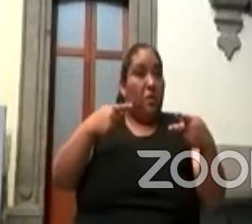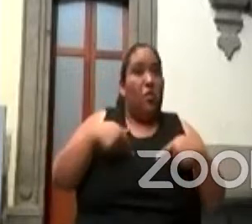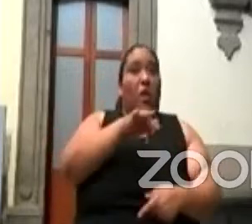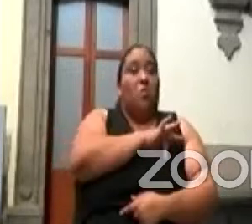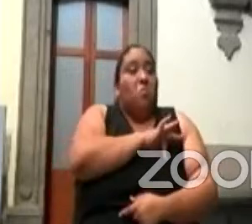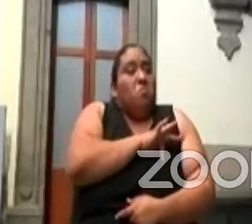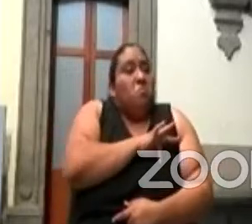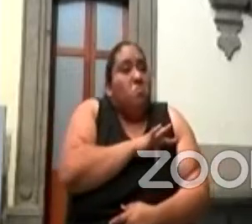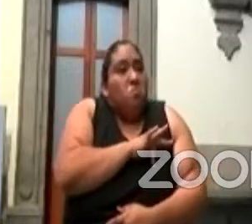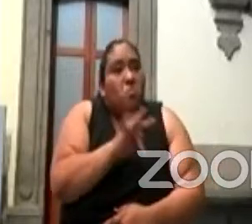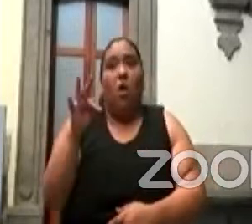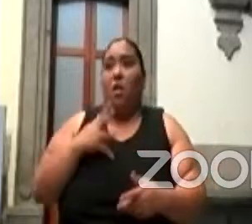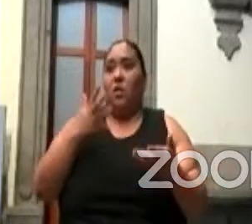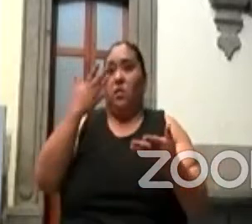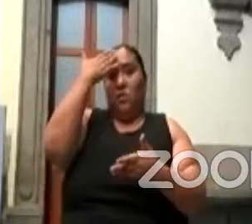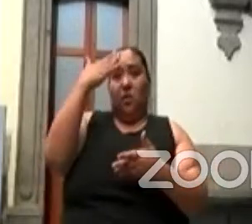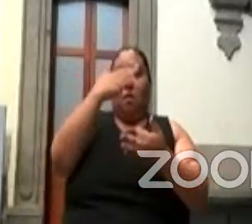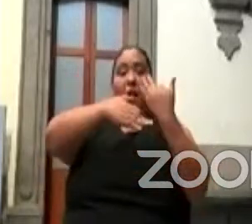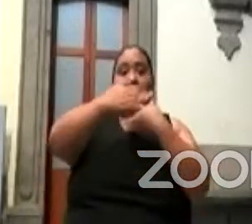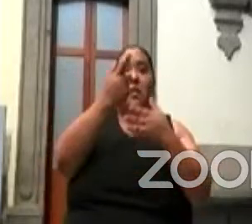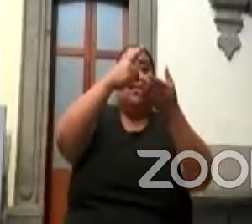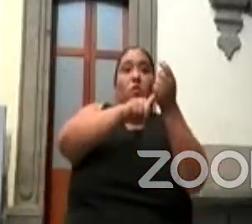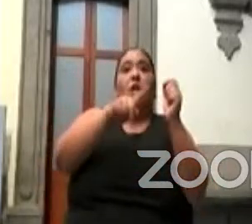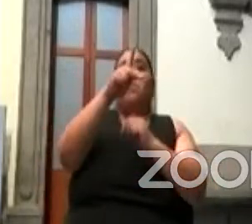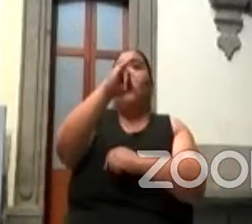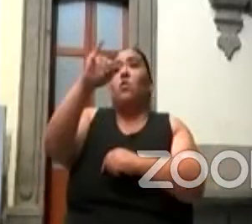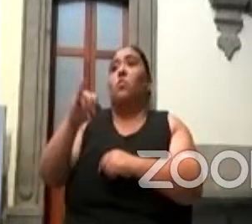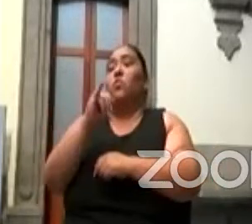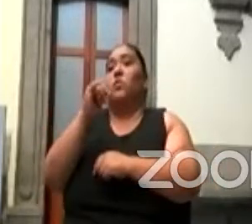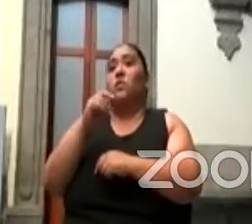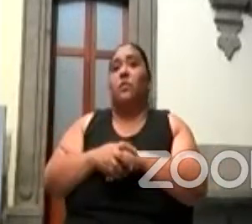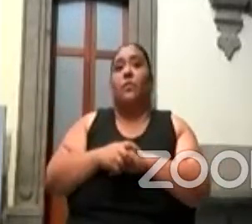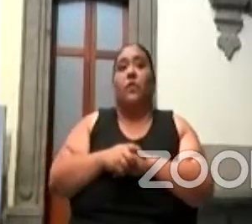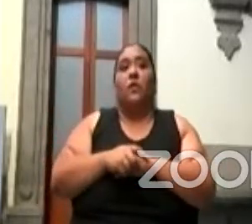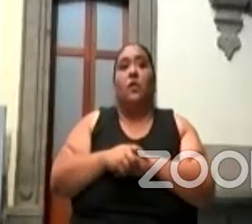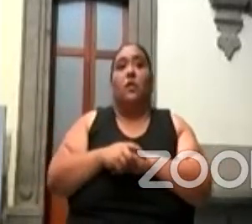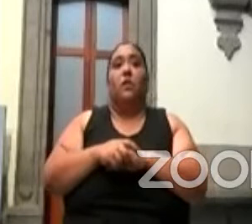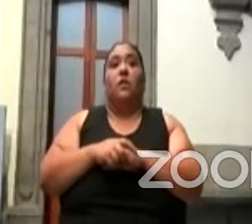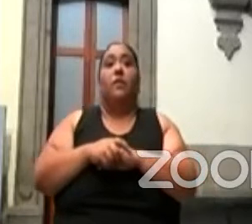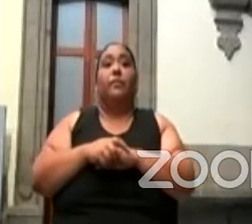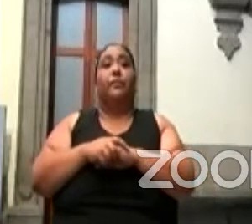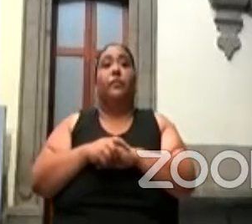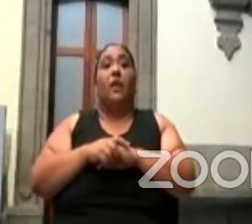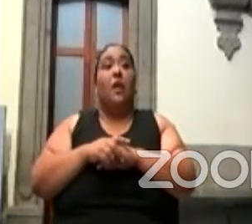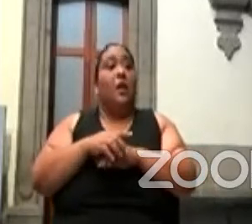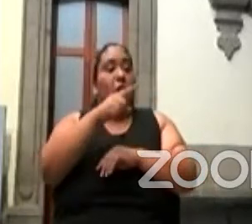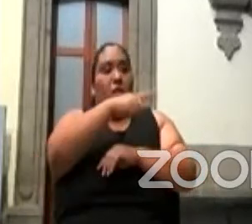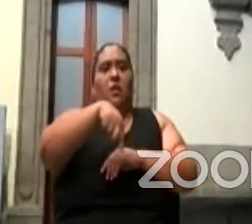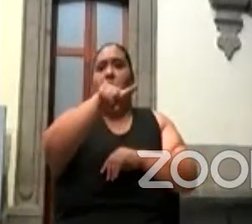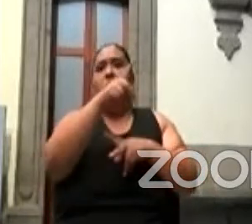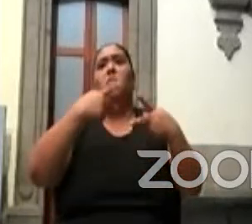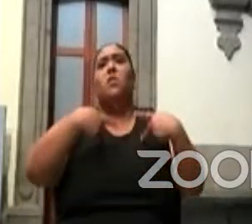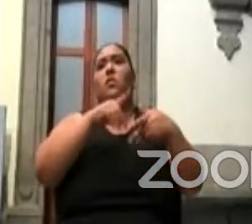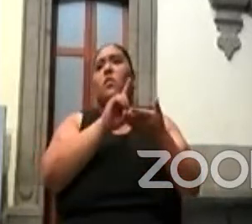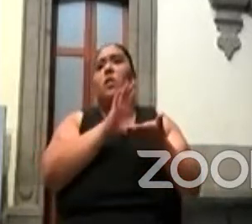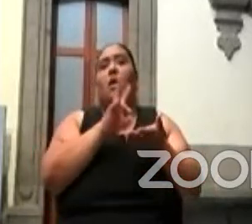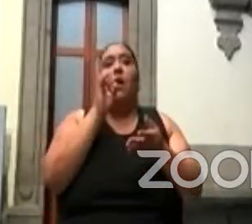sus beneficios del Poder Judicial. Y ellos, pues al ver todo el cambio que se hizo en términos de